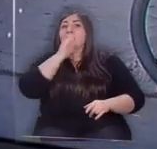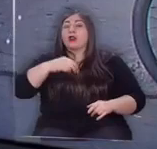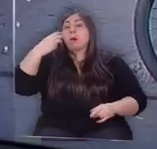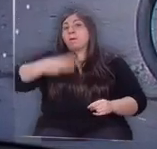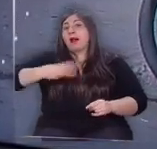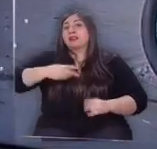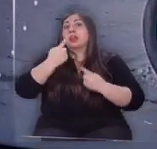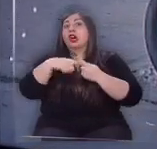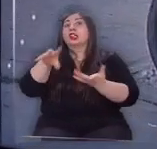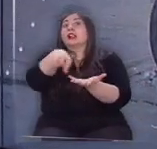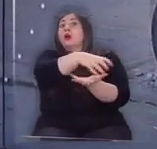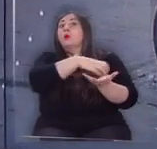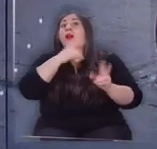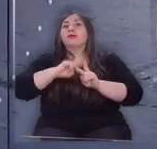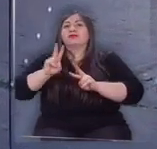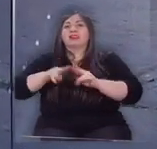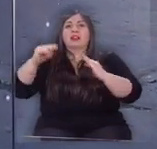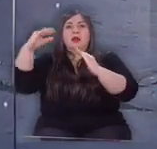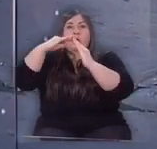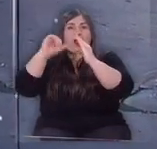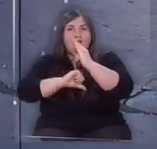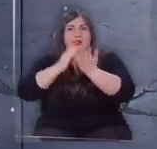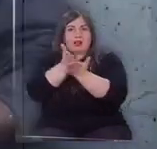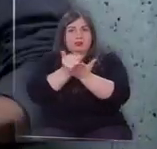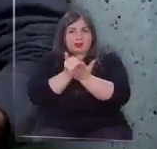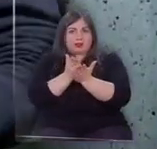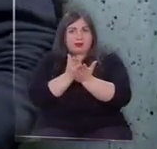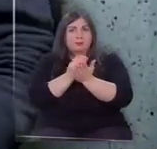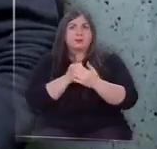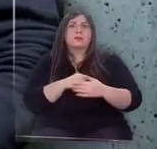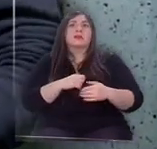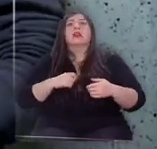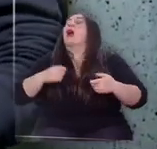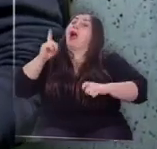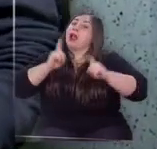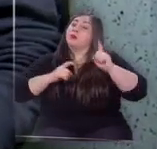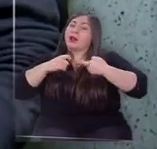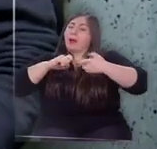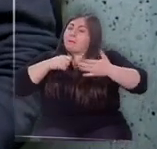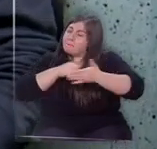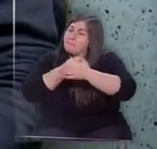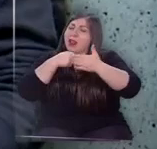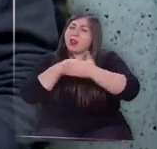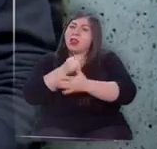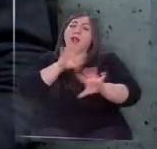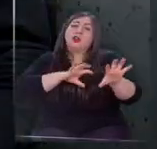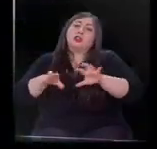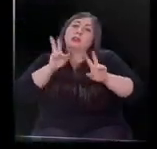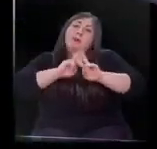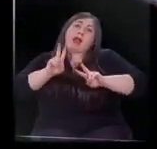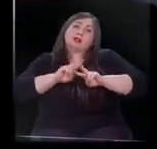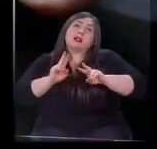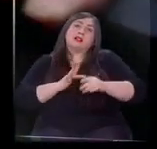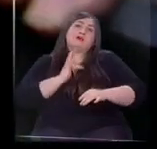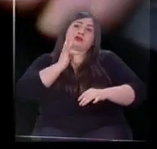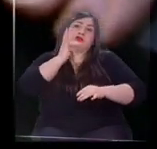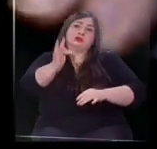comenzar cuarentenas estratégicas. Haciéndole la pelea, haciendo algunas cositas para salir adelante.